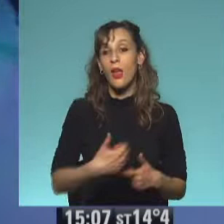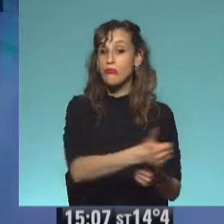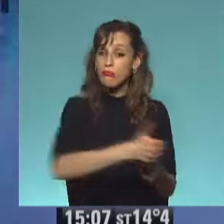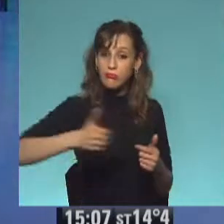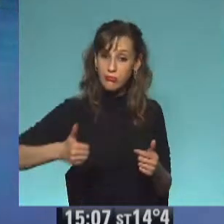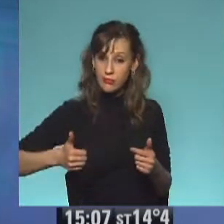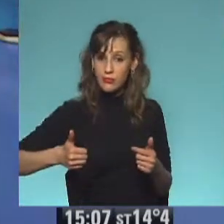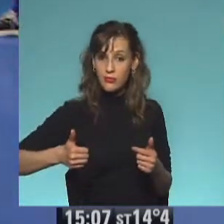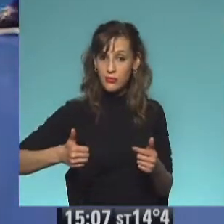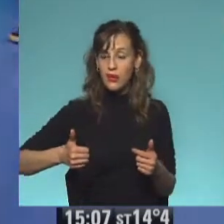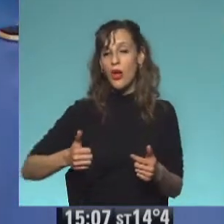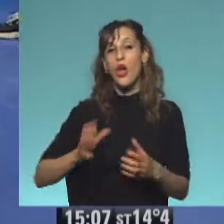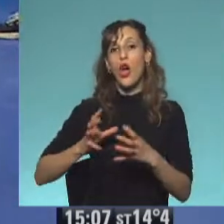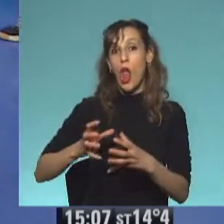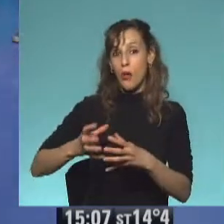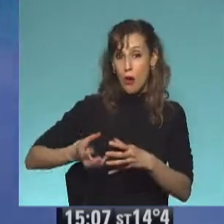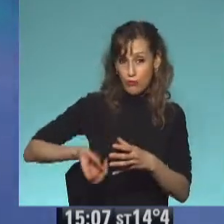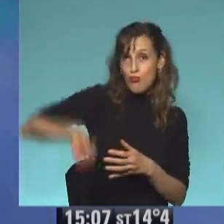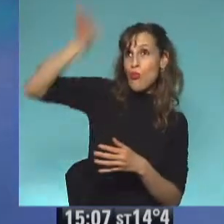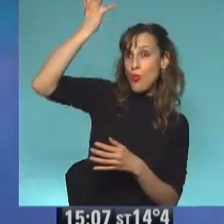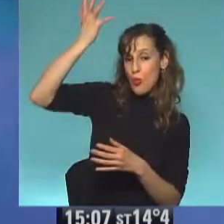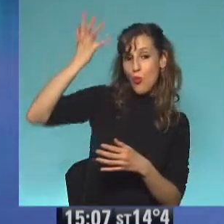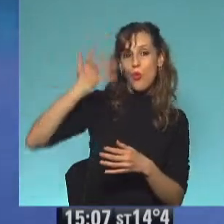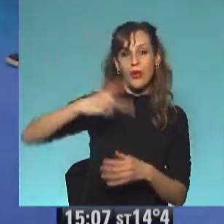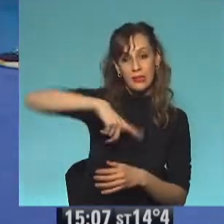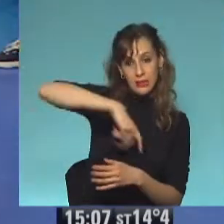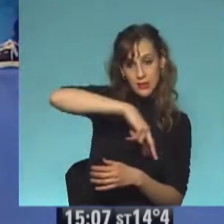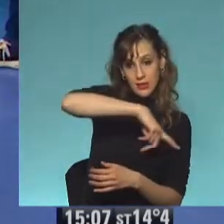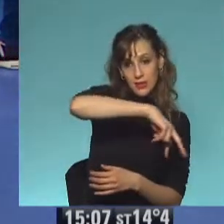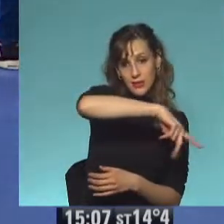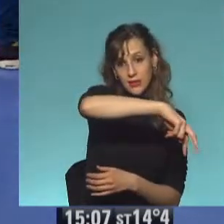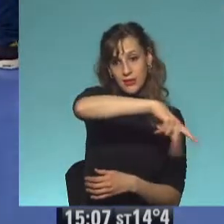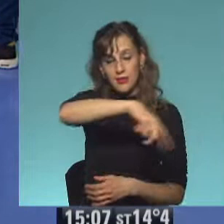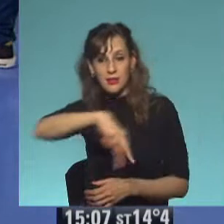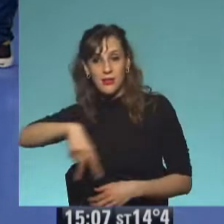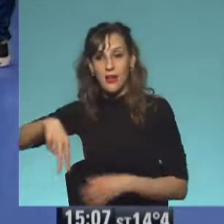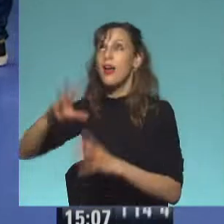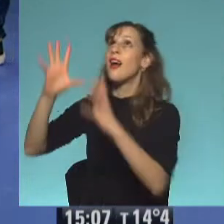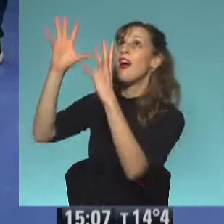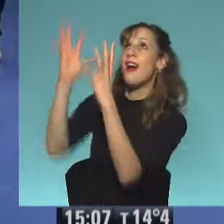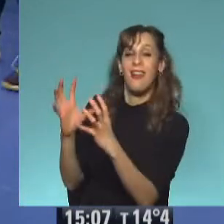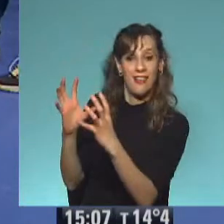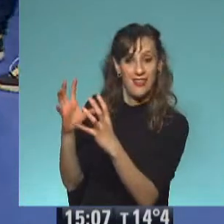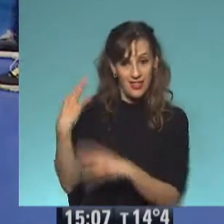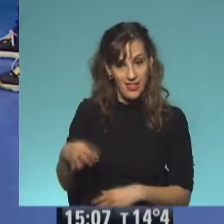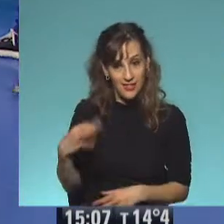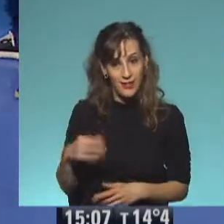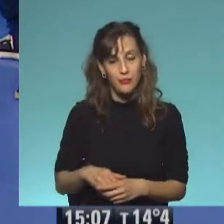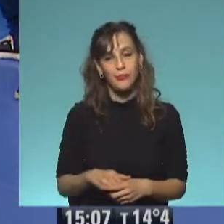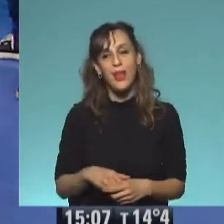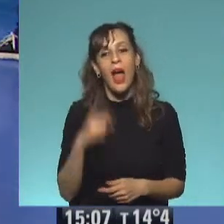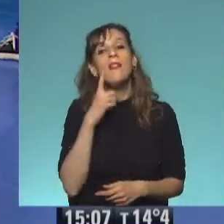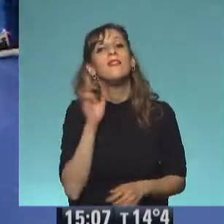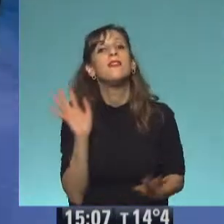lejos y decirlo para arriba si venís das una vuelta demi lovato bueno vamos a ver